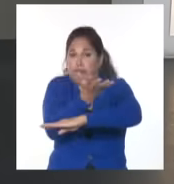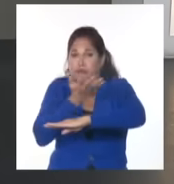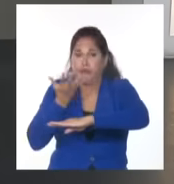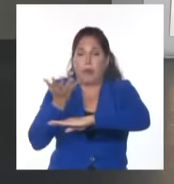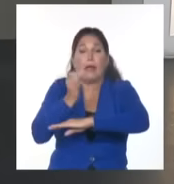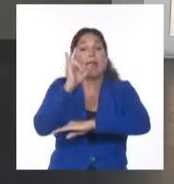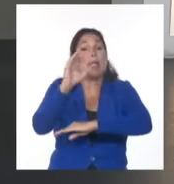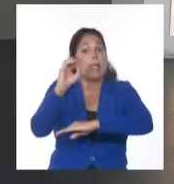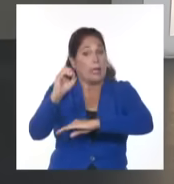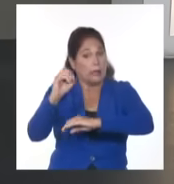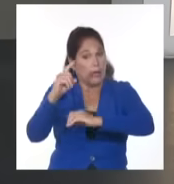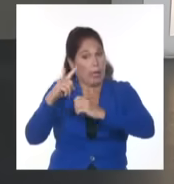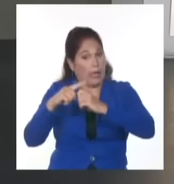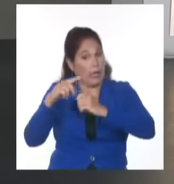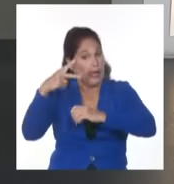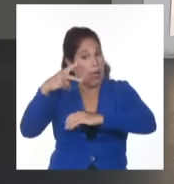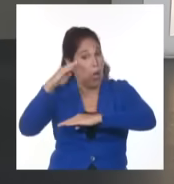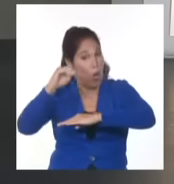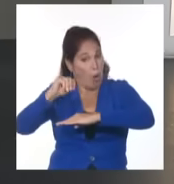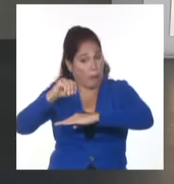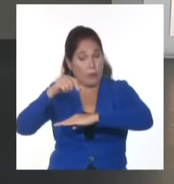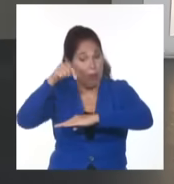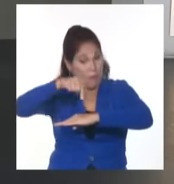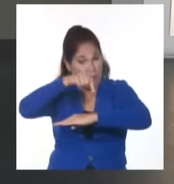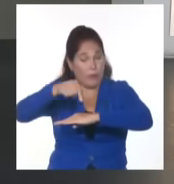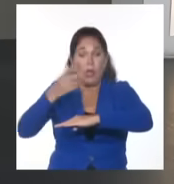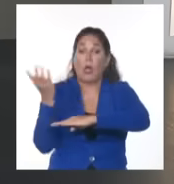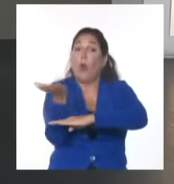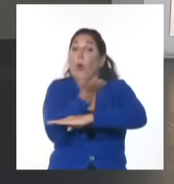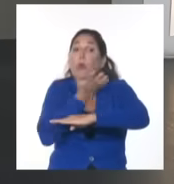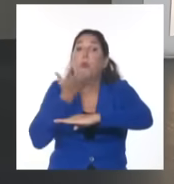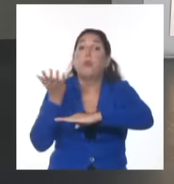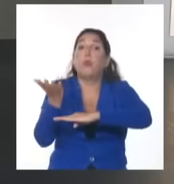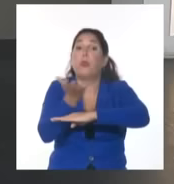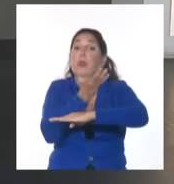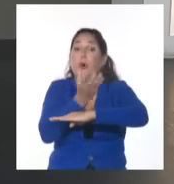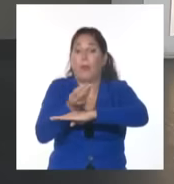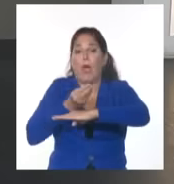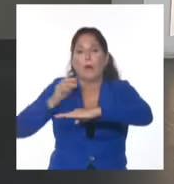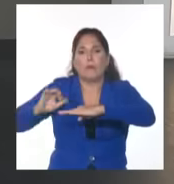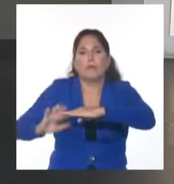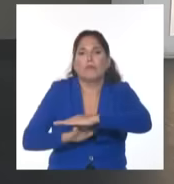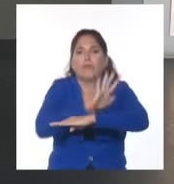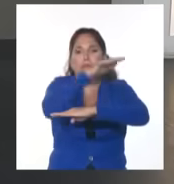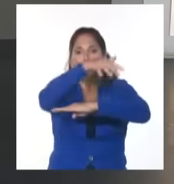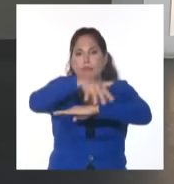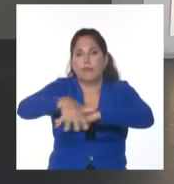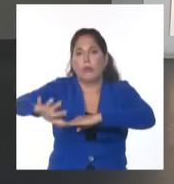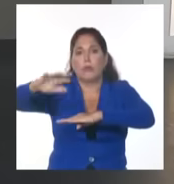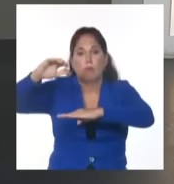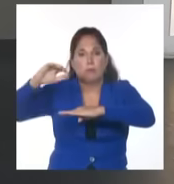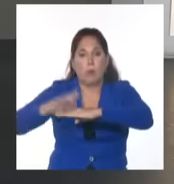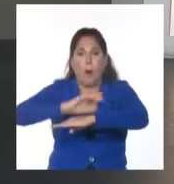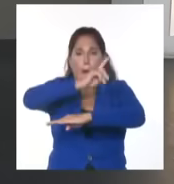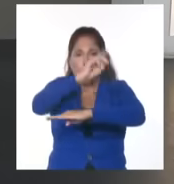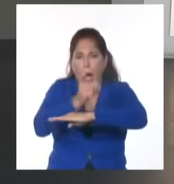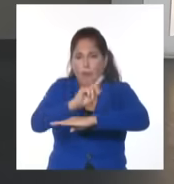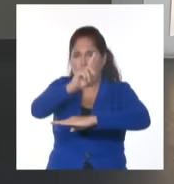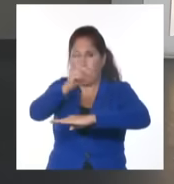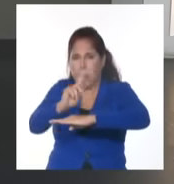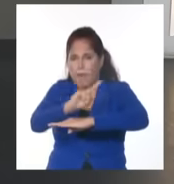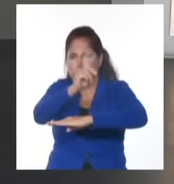70, 80 kilómetros por hora de rachas de viento, incluso alguna superior en zonas de tormentas eléctricas. Bueno, hasta